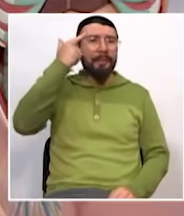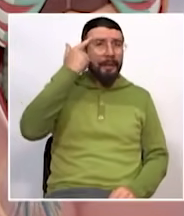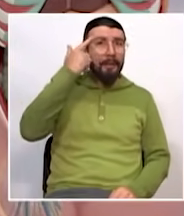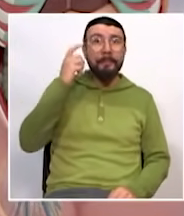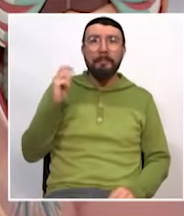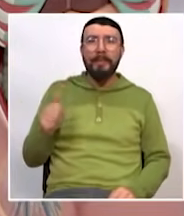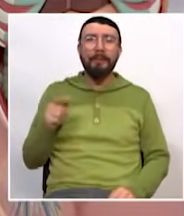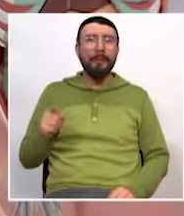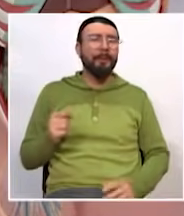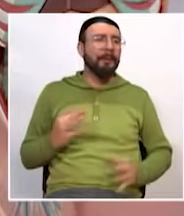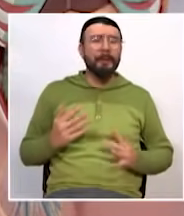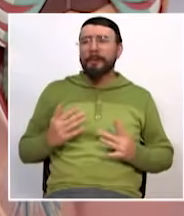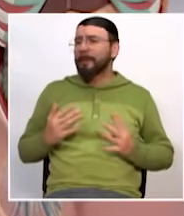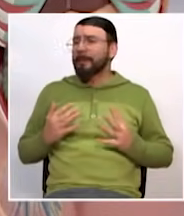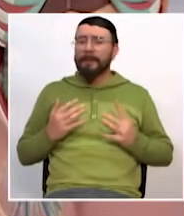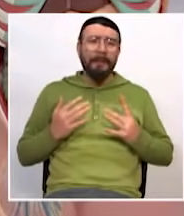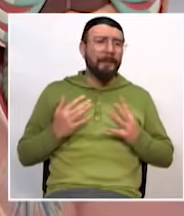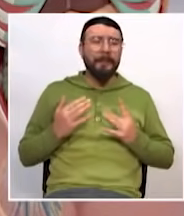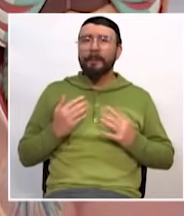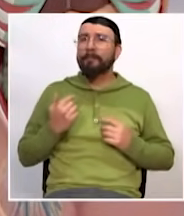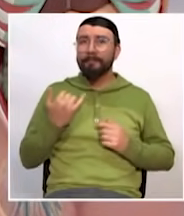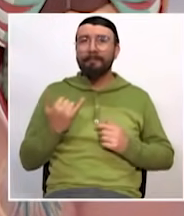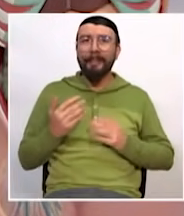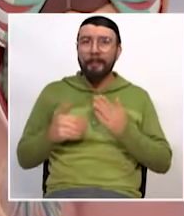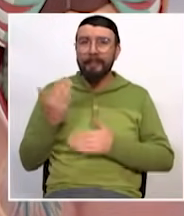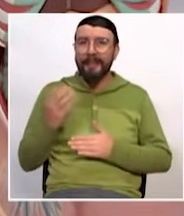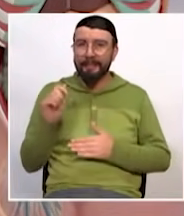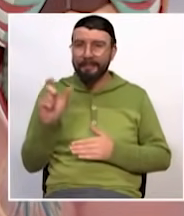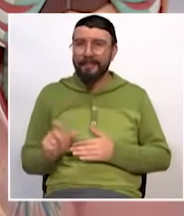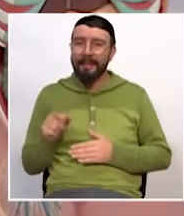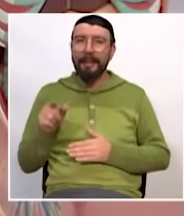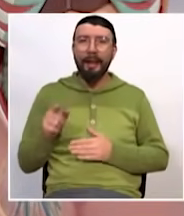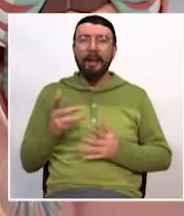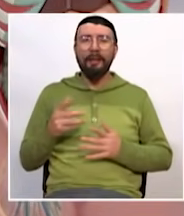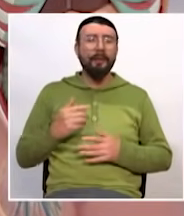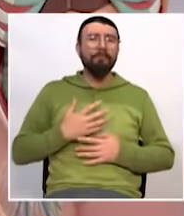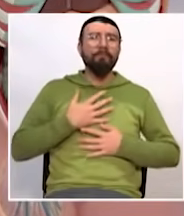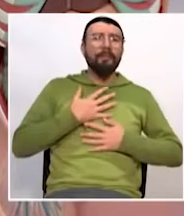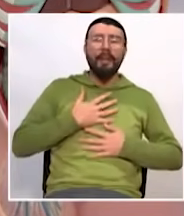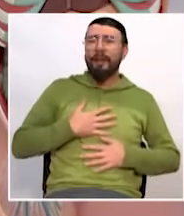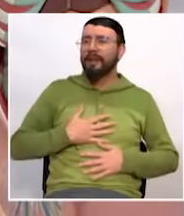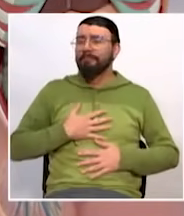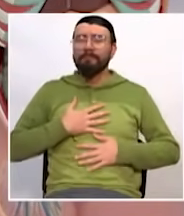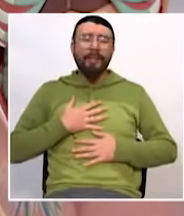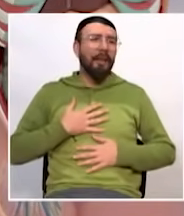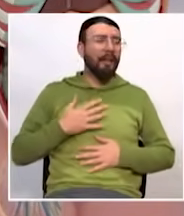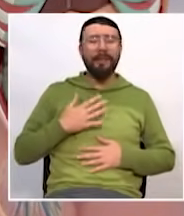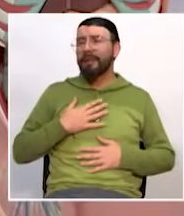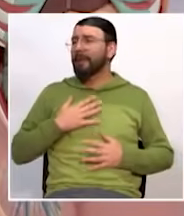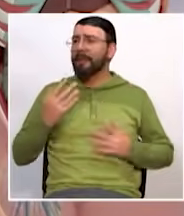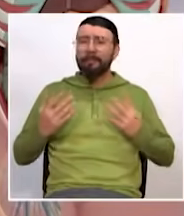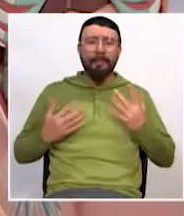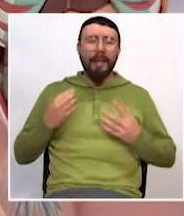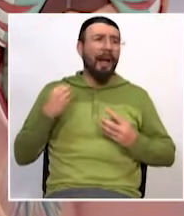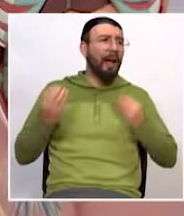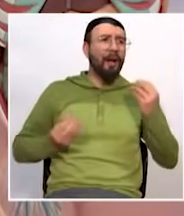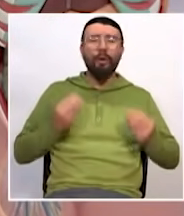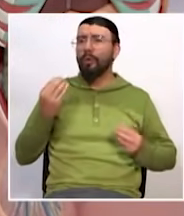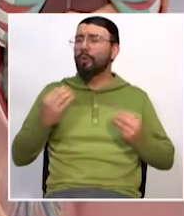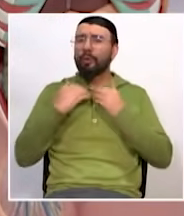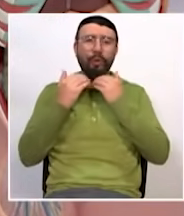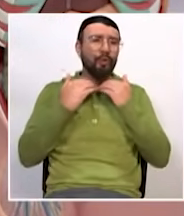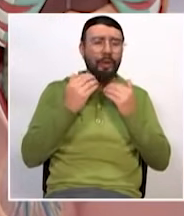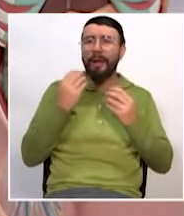tensionada y ansiosa se le altera la respiración no se encuentra en ningún lugar son